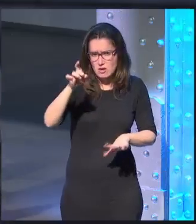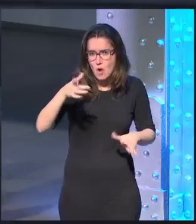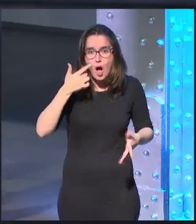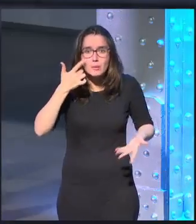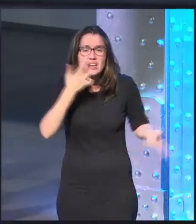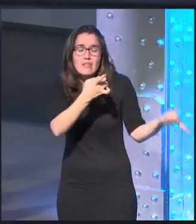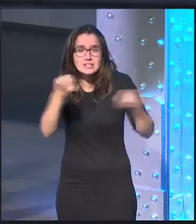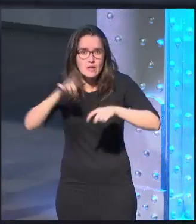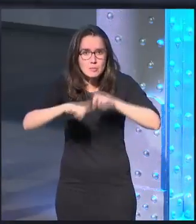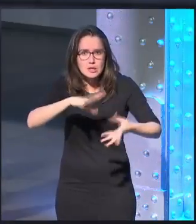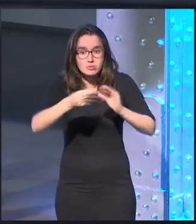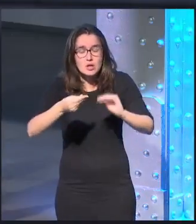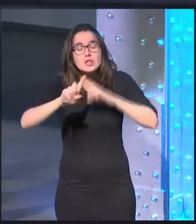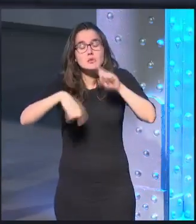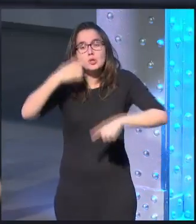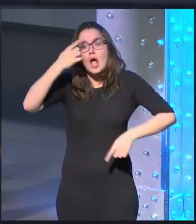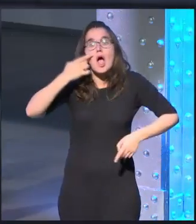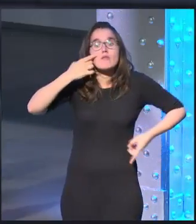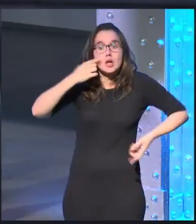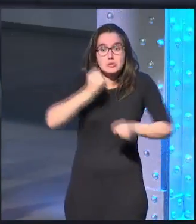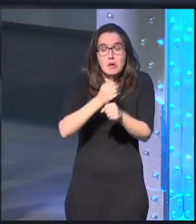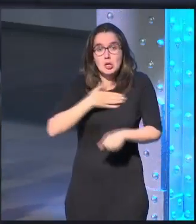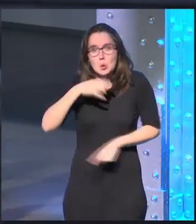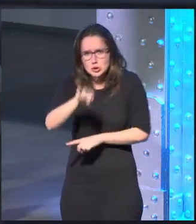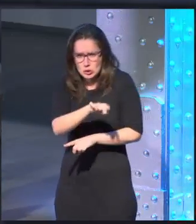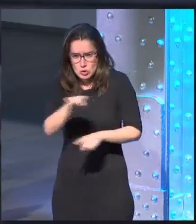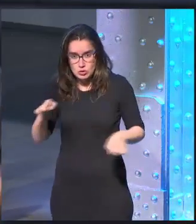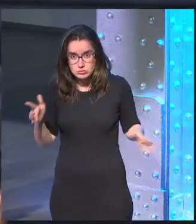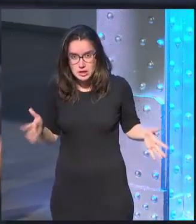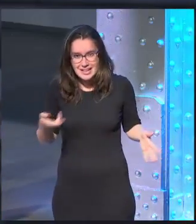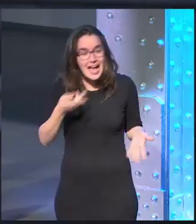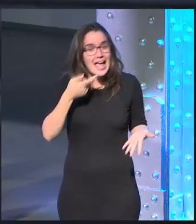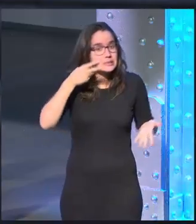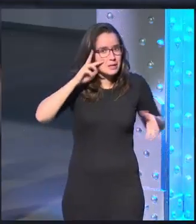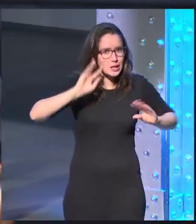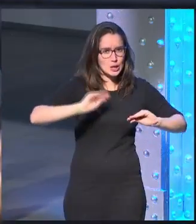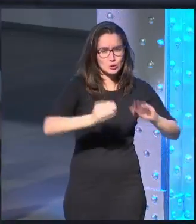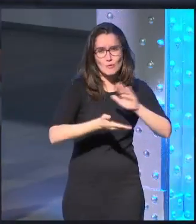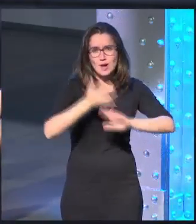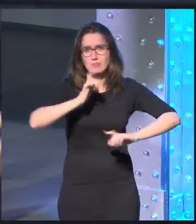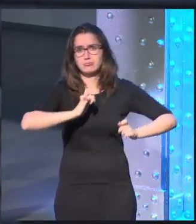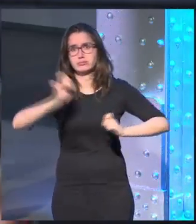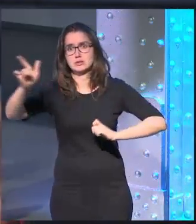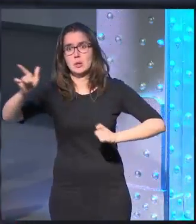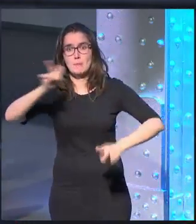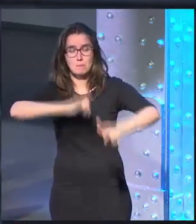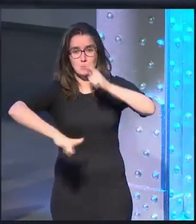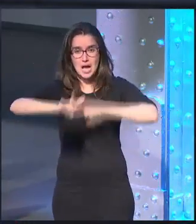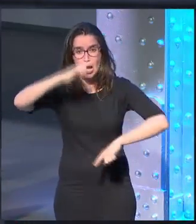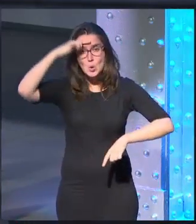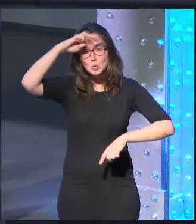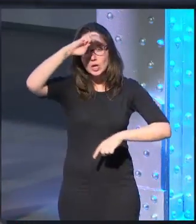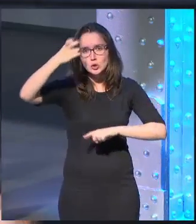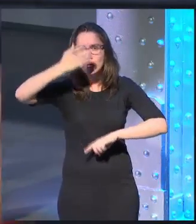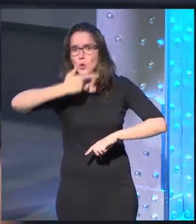luego ya pensaré si quiero trabajar o no. O sea, ya la experiencia de salir, conocer otras culturas y tal, más allá de ir a buscar